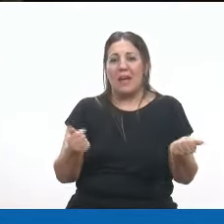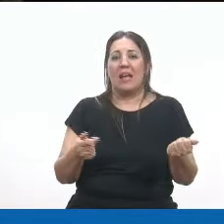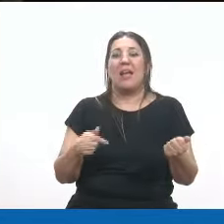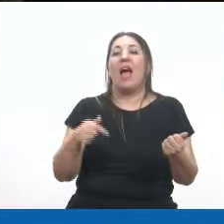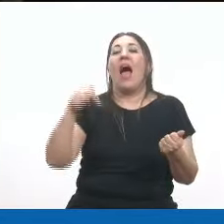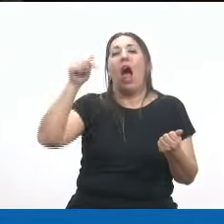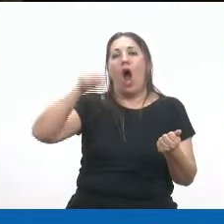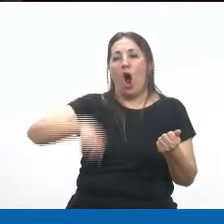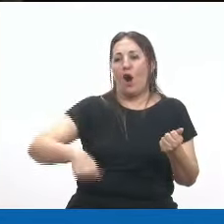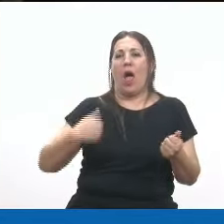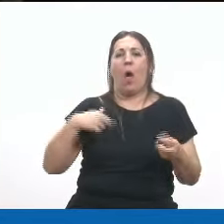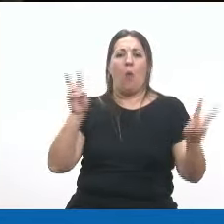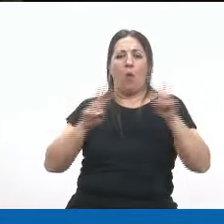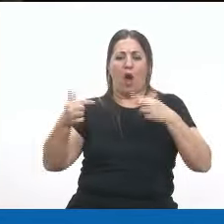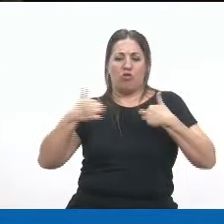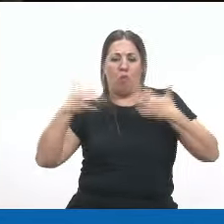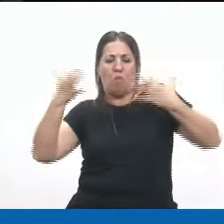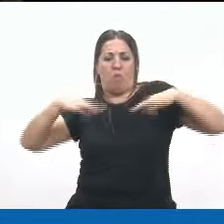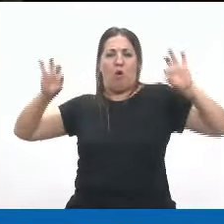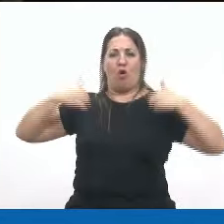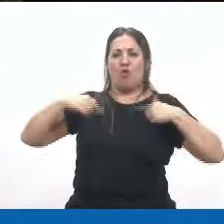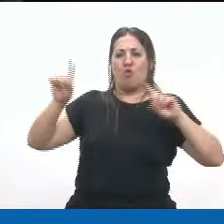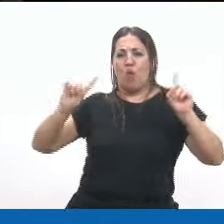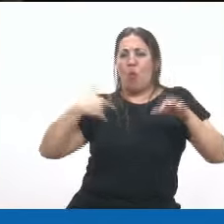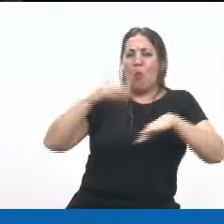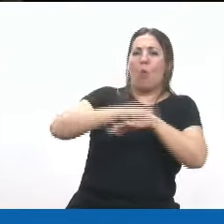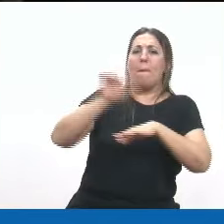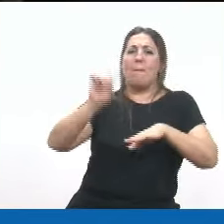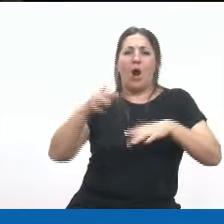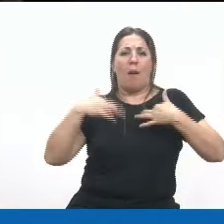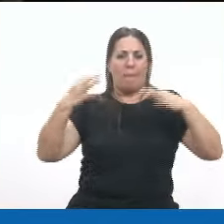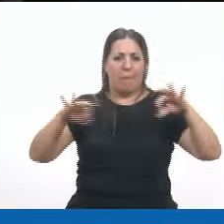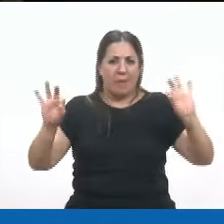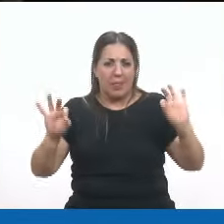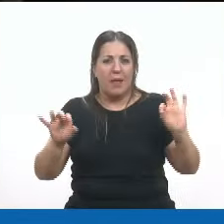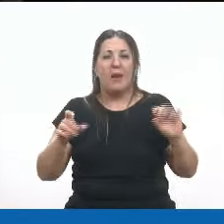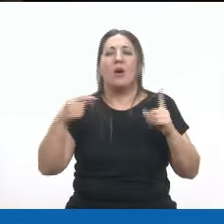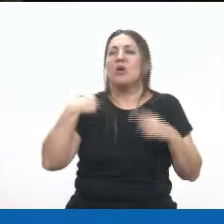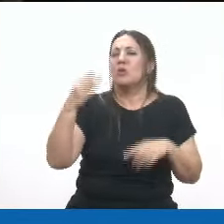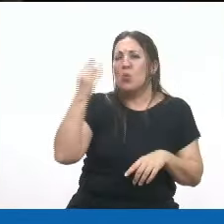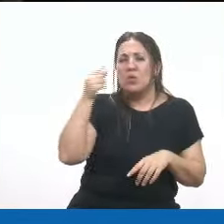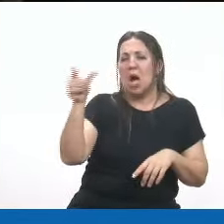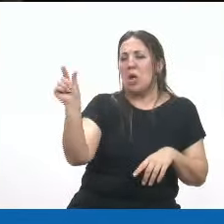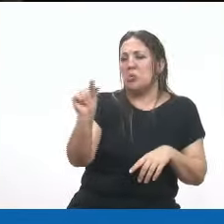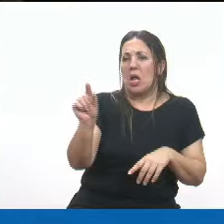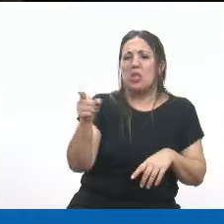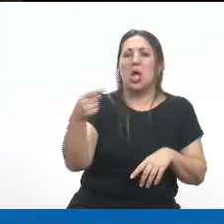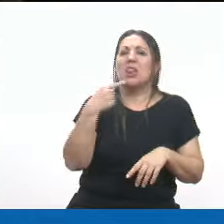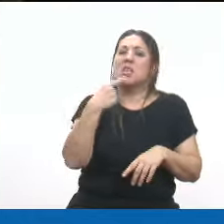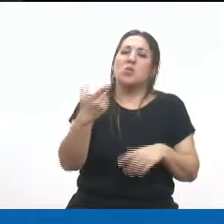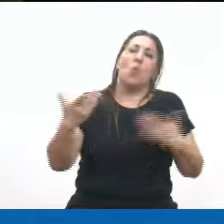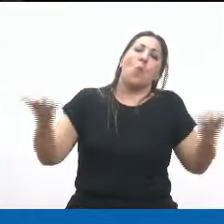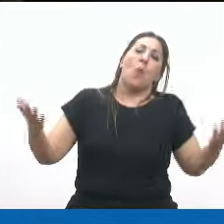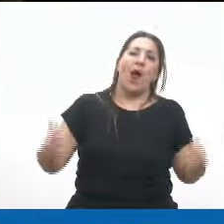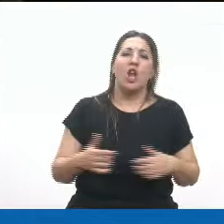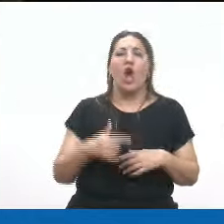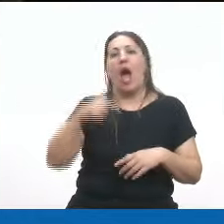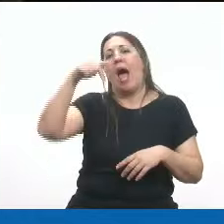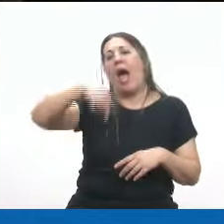las culpas Como vi hace como escuché hace unos minutos diciendo Bueno ahora que